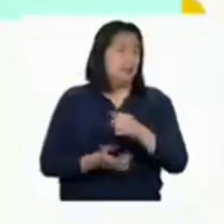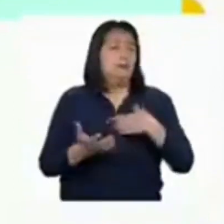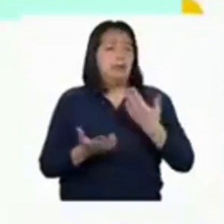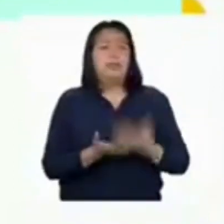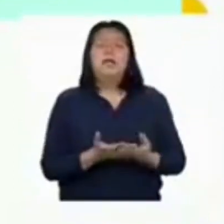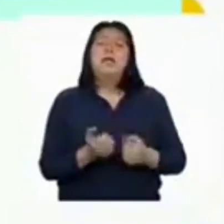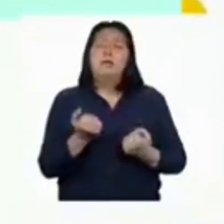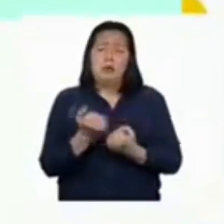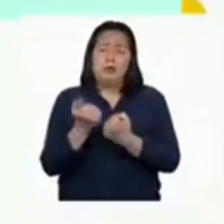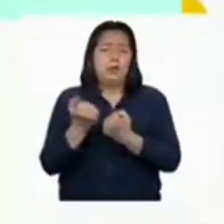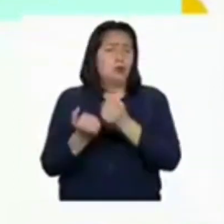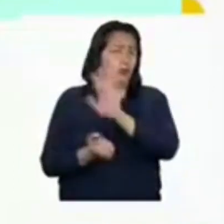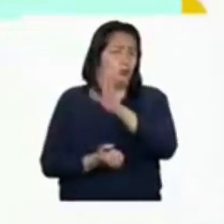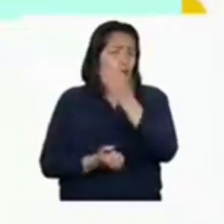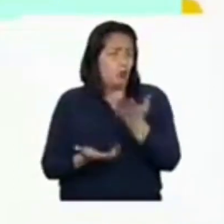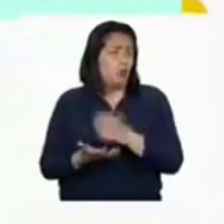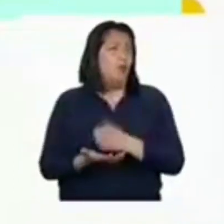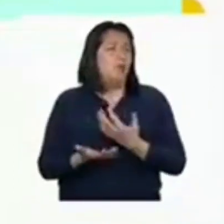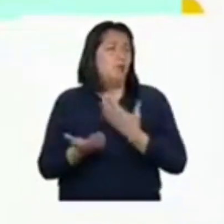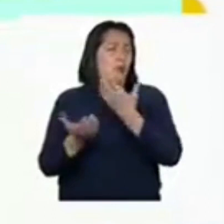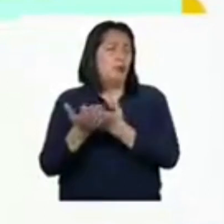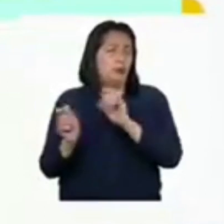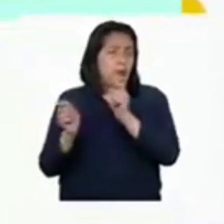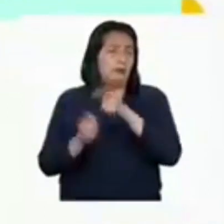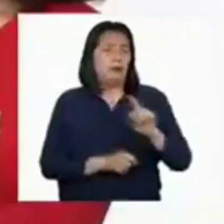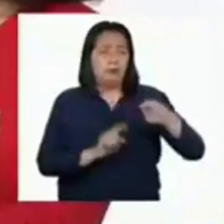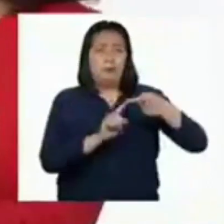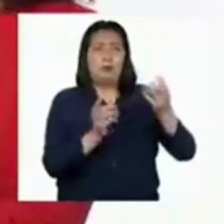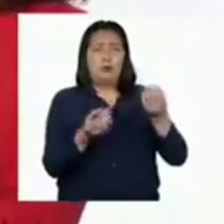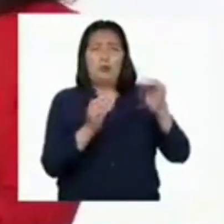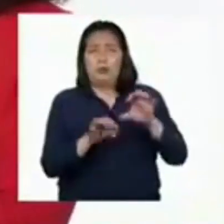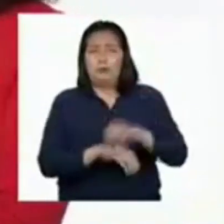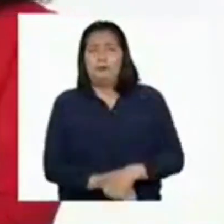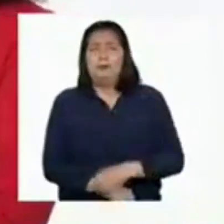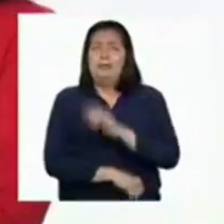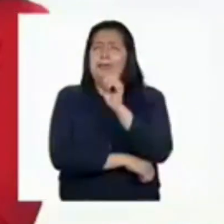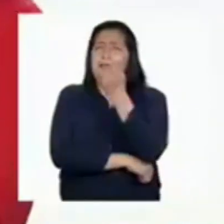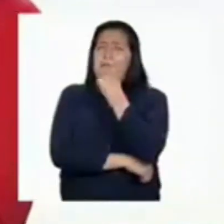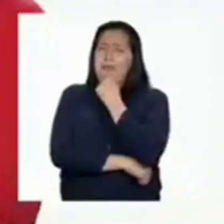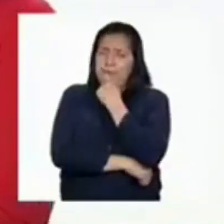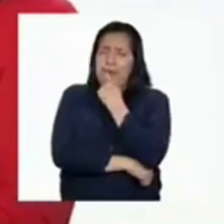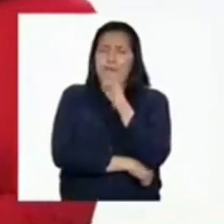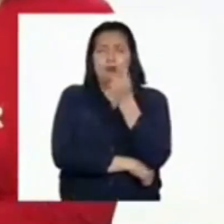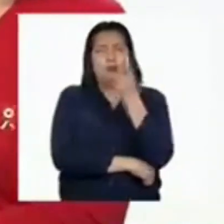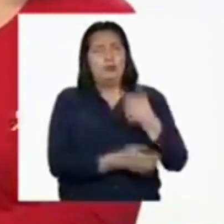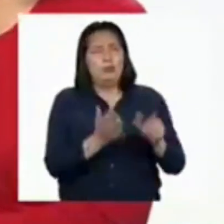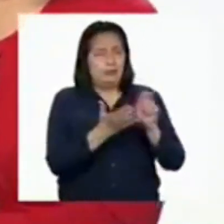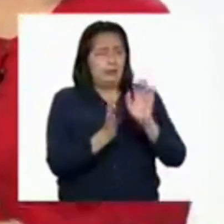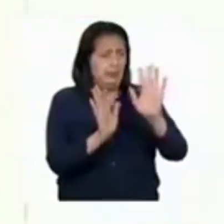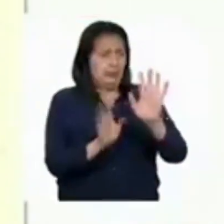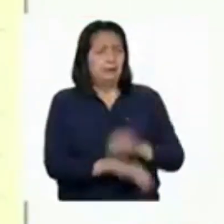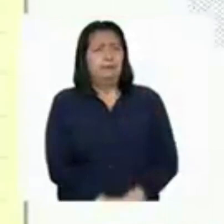sustentar su propuesta. ¿Cómo escribirías el primer argumento? El primer argumento lo escribiría algo